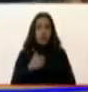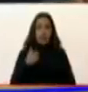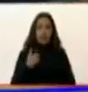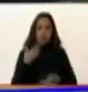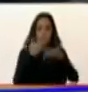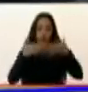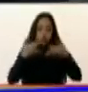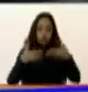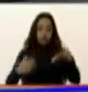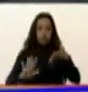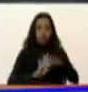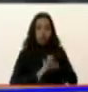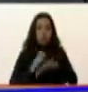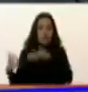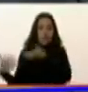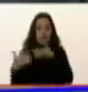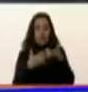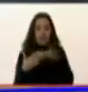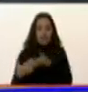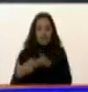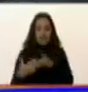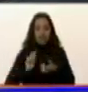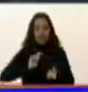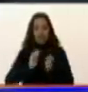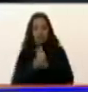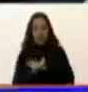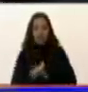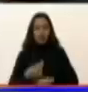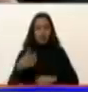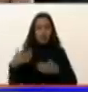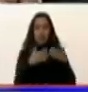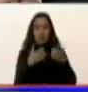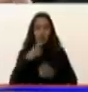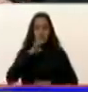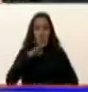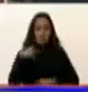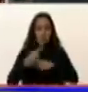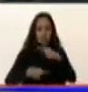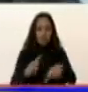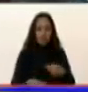la guerra hacia la guerra de cuarta generación,